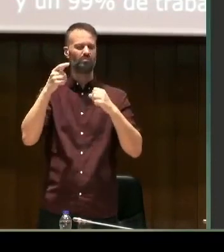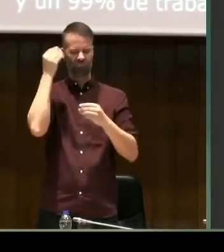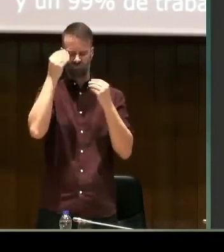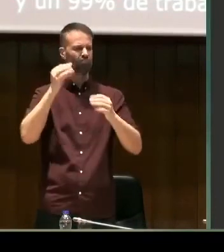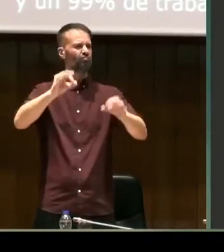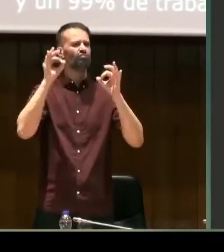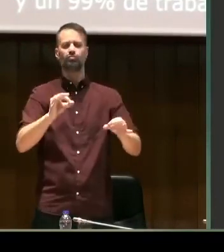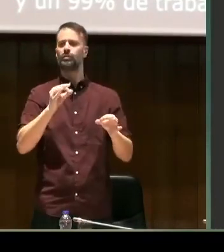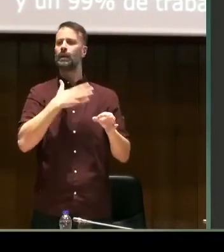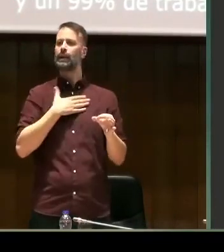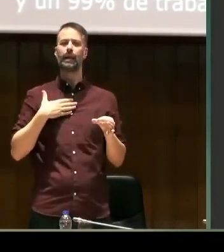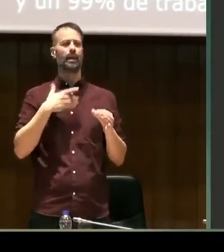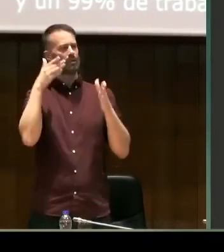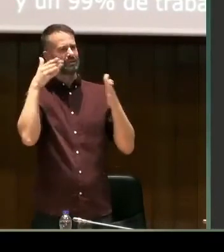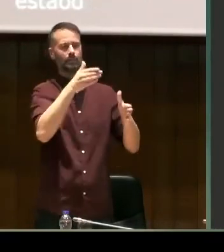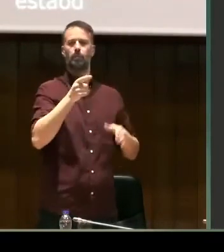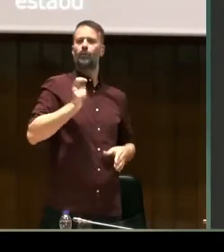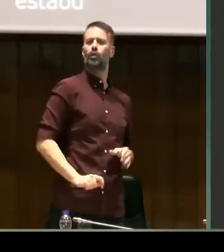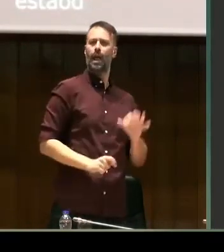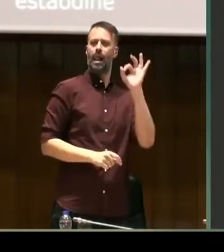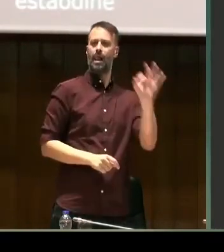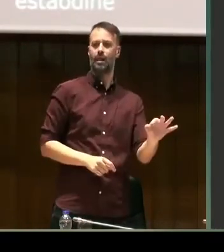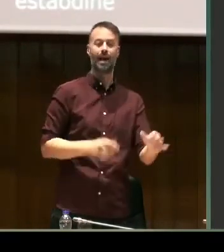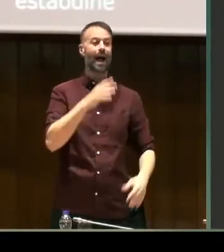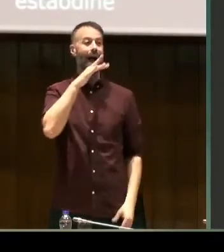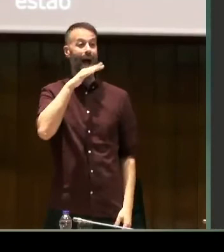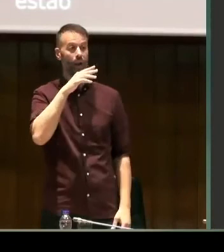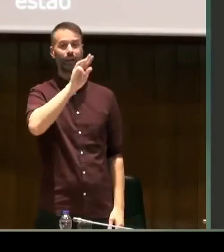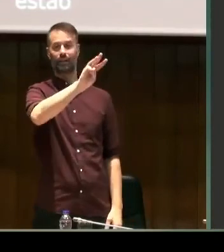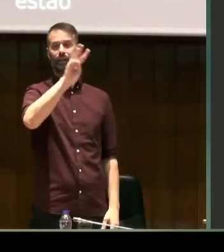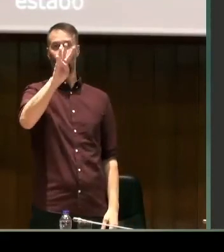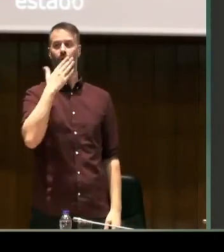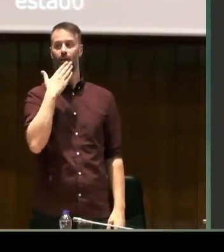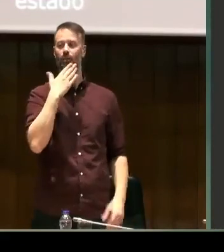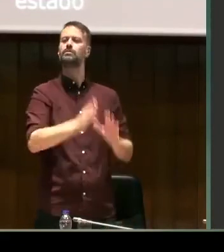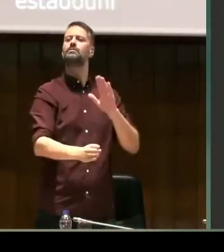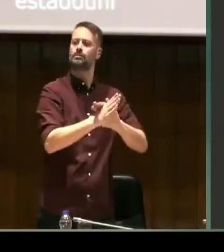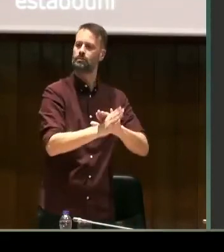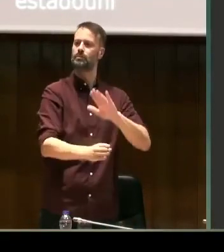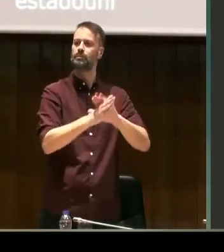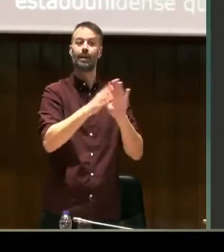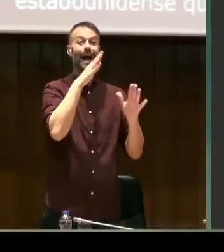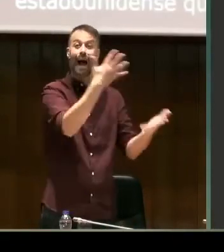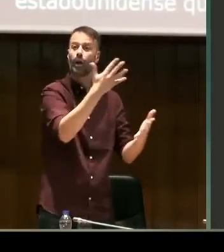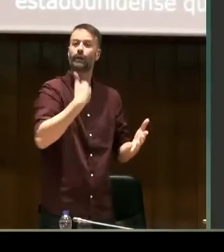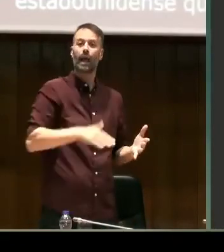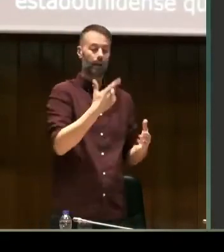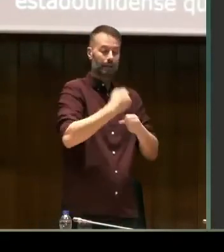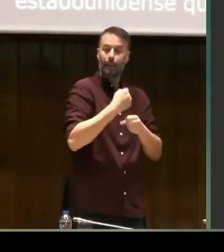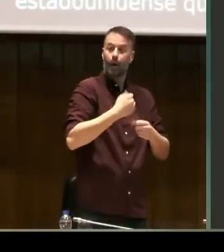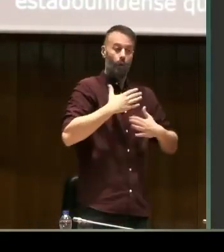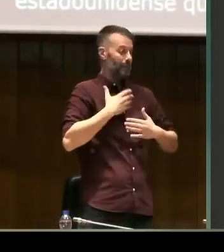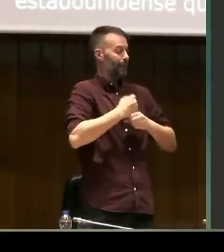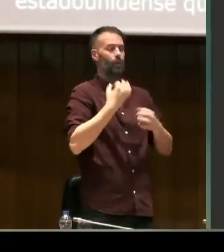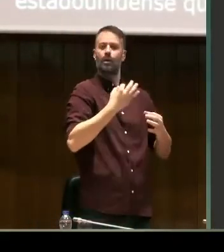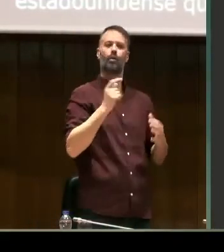años estaba estudiando periodismo en la universidad y tomó la decisión de enfocar su carrera profesional a este